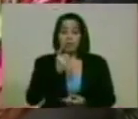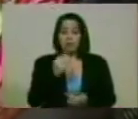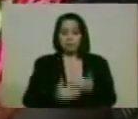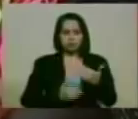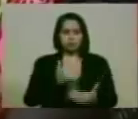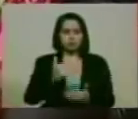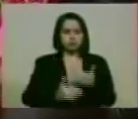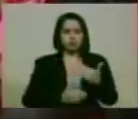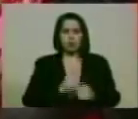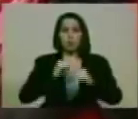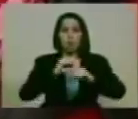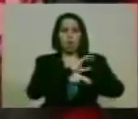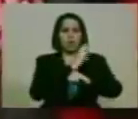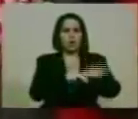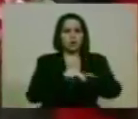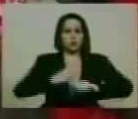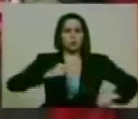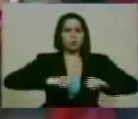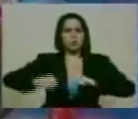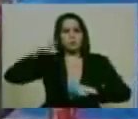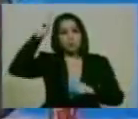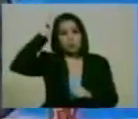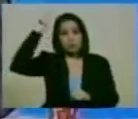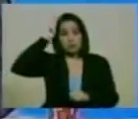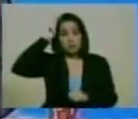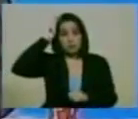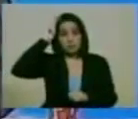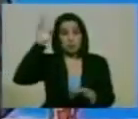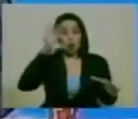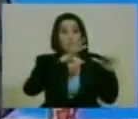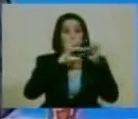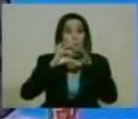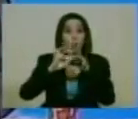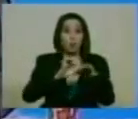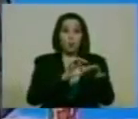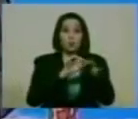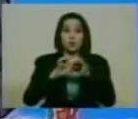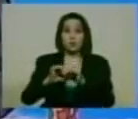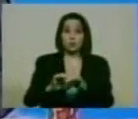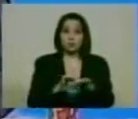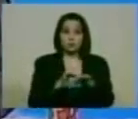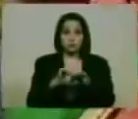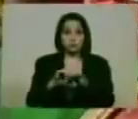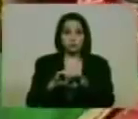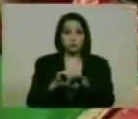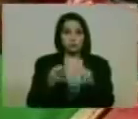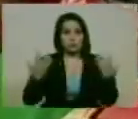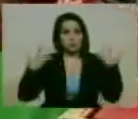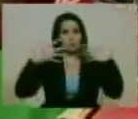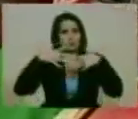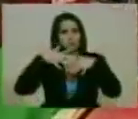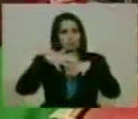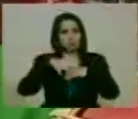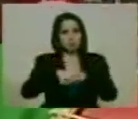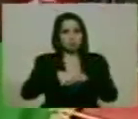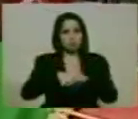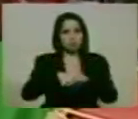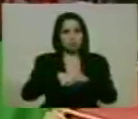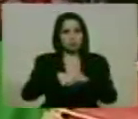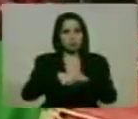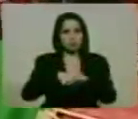poderoso movimiento indígena, unitario, unido, integrado, articulado,